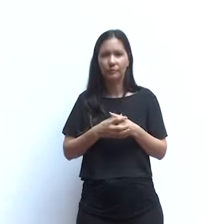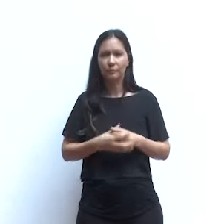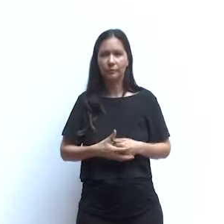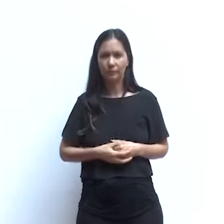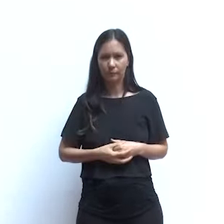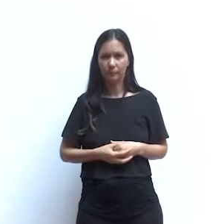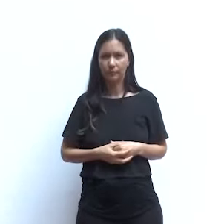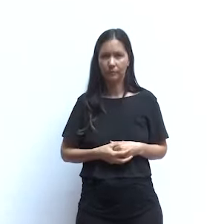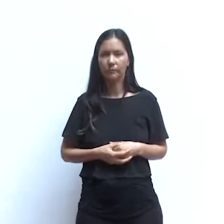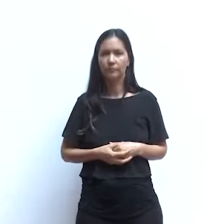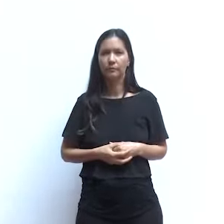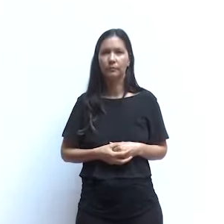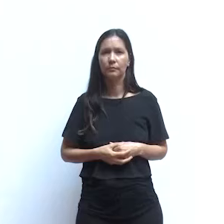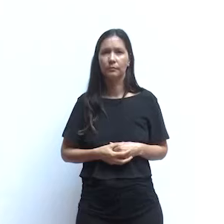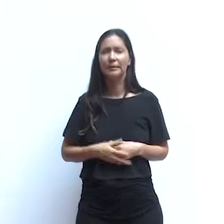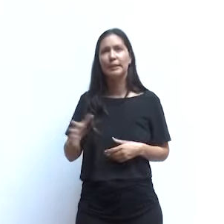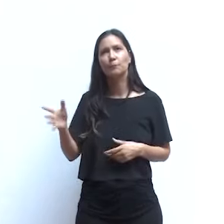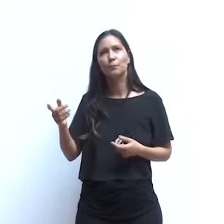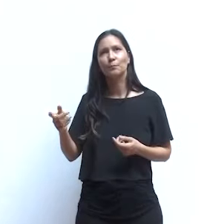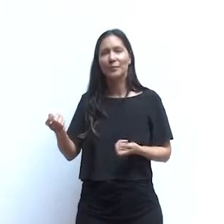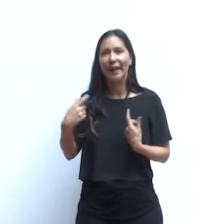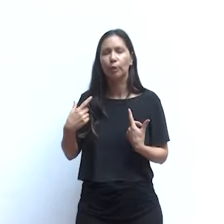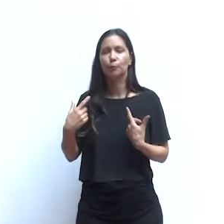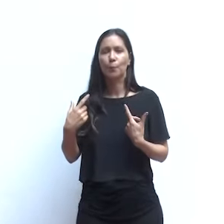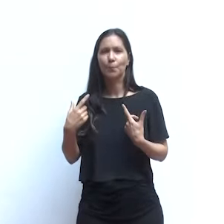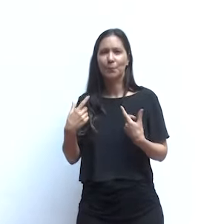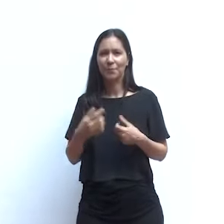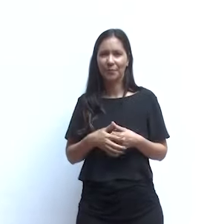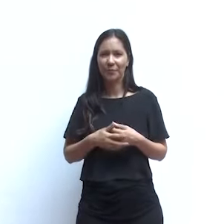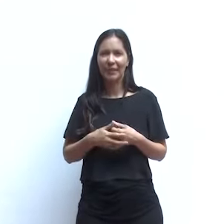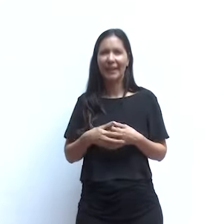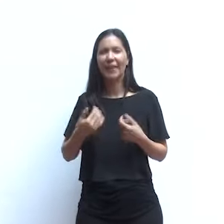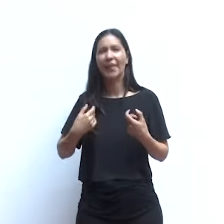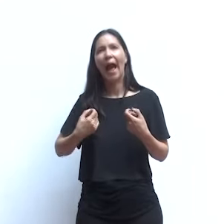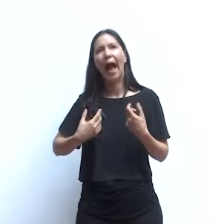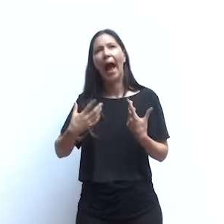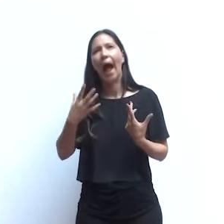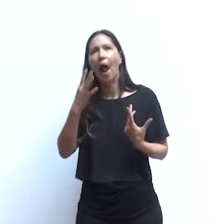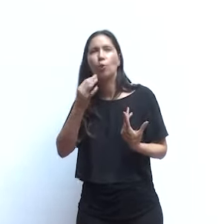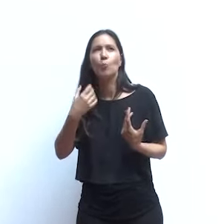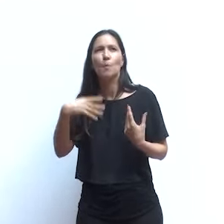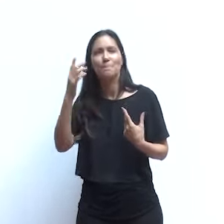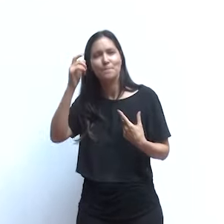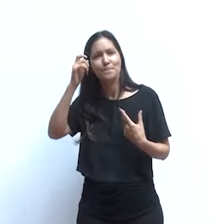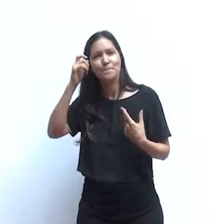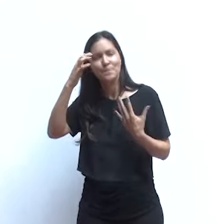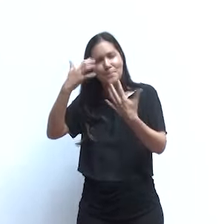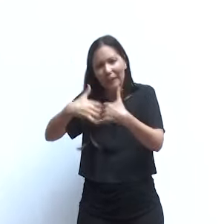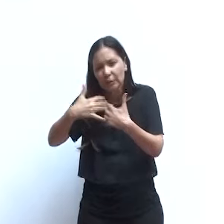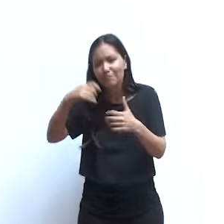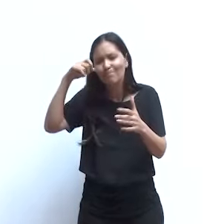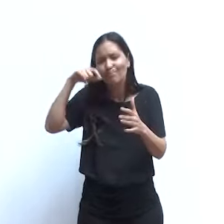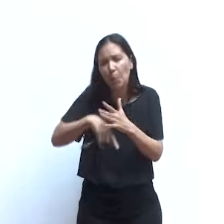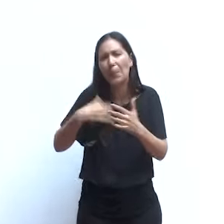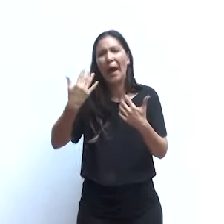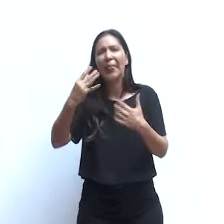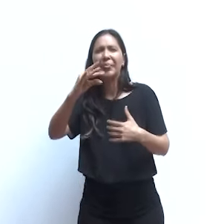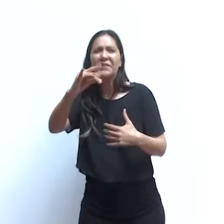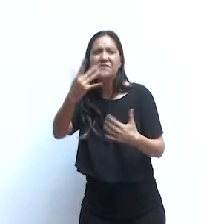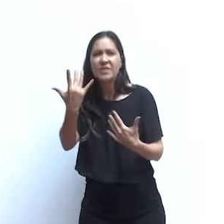a es intenta un poco devolverle la complejidad que tienen las cosas no a